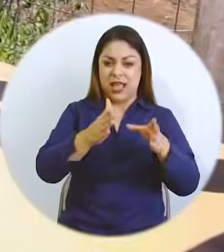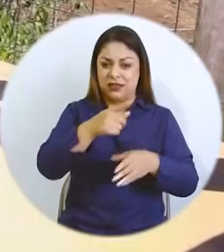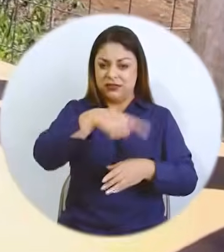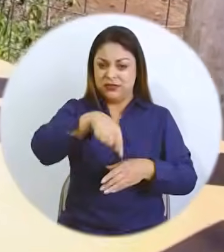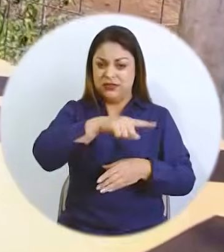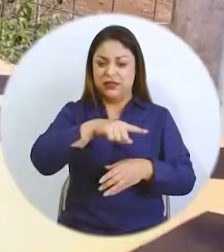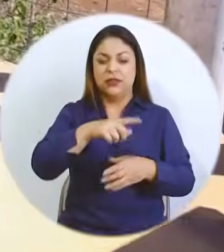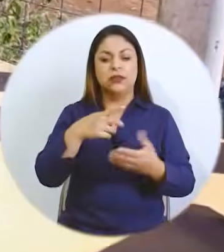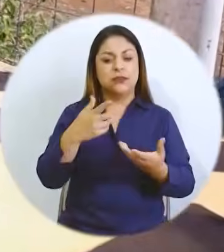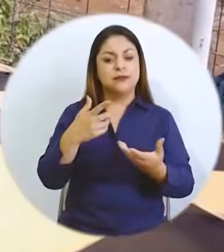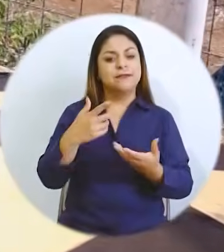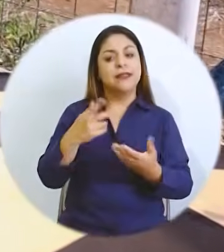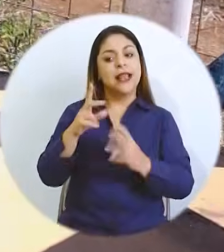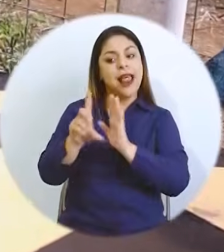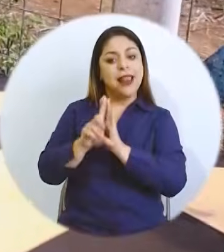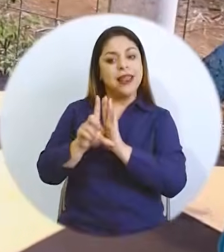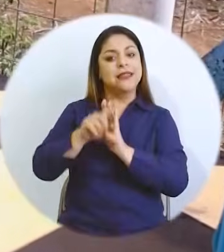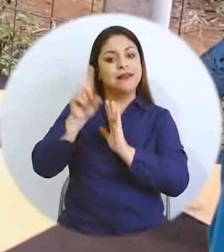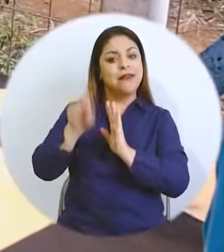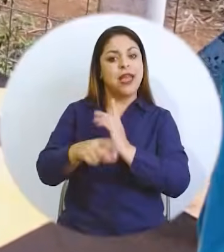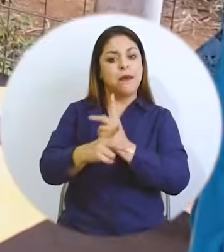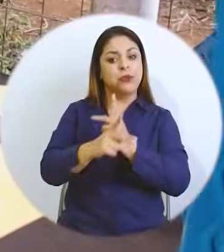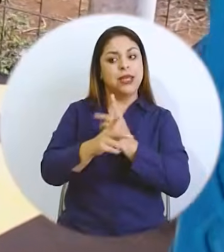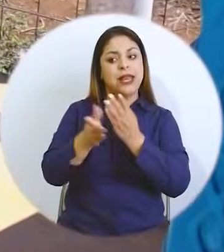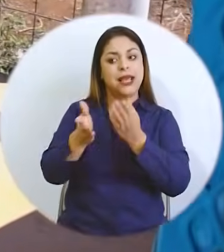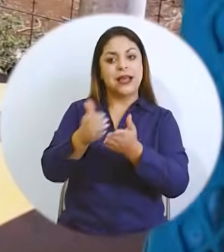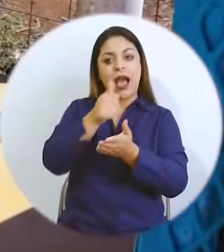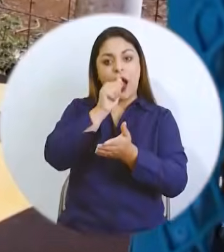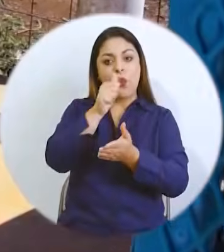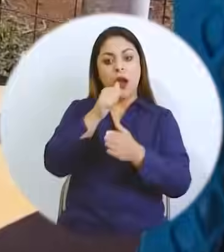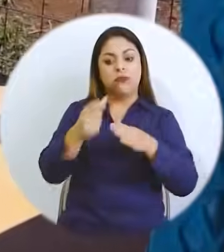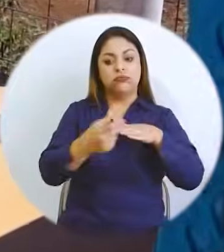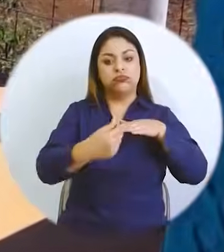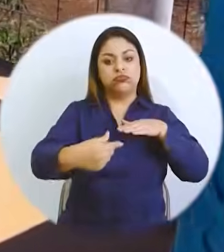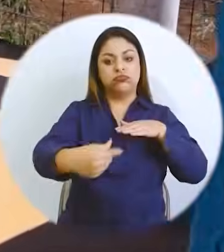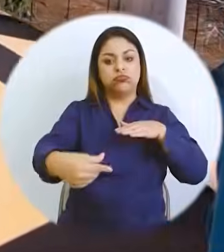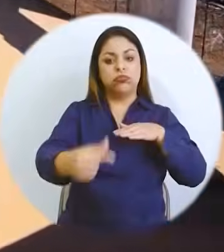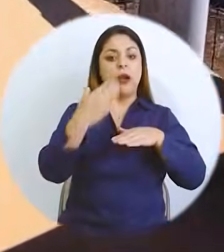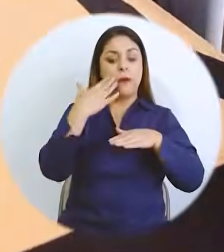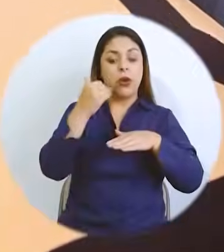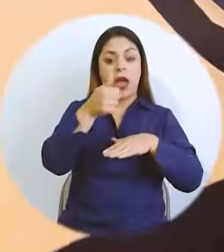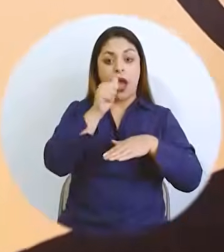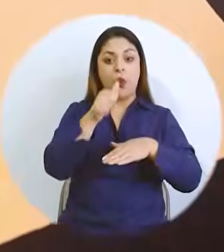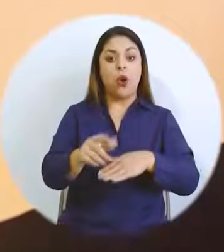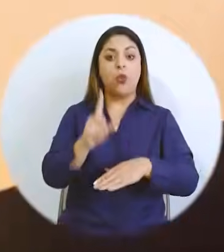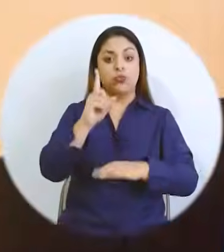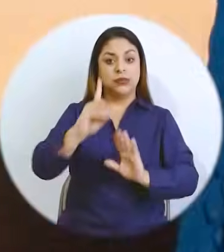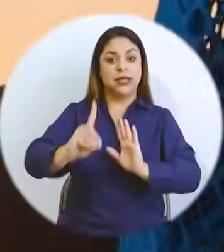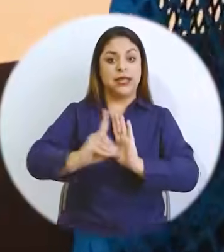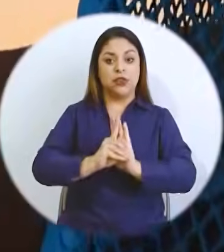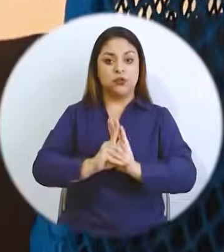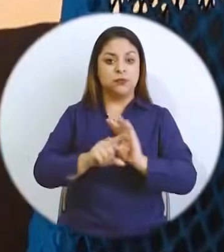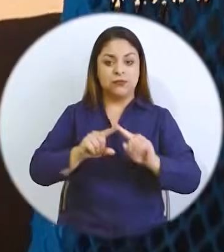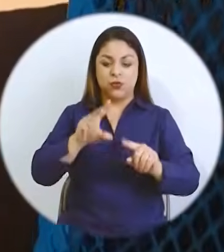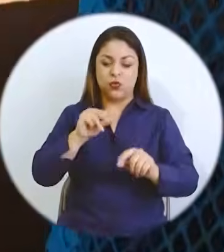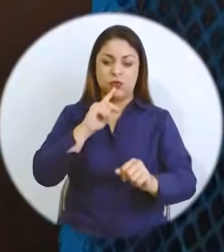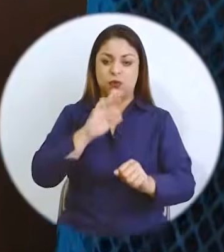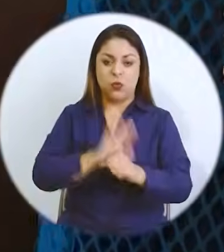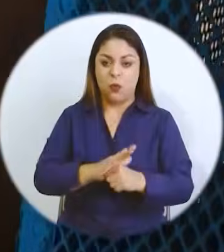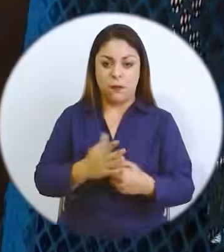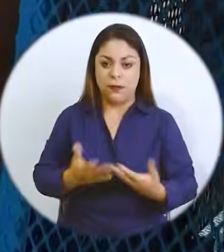piñeras. Entonces son cosas que suceden, que se supone que la ley debe proteger esas nacientes porque el agua es un